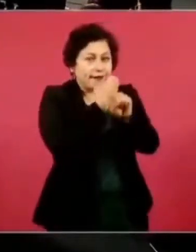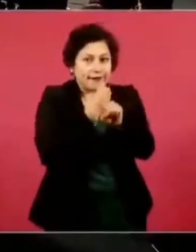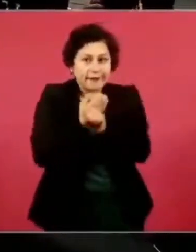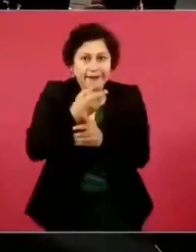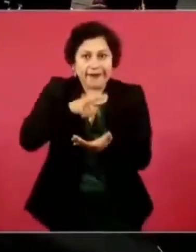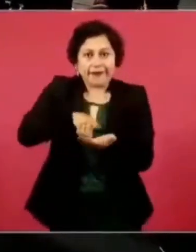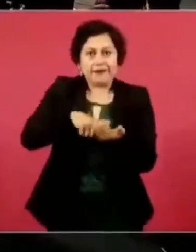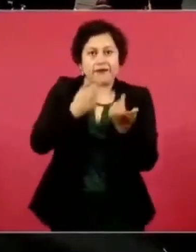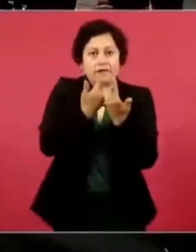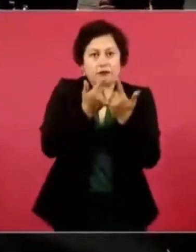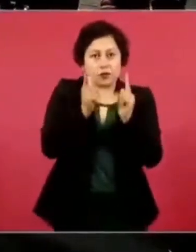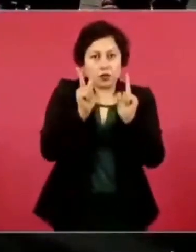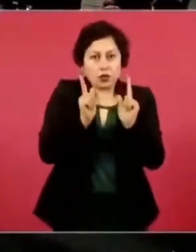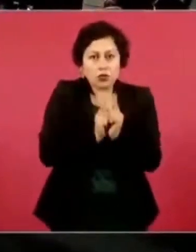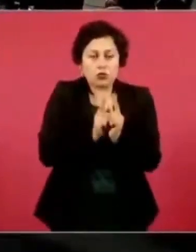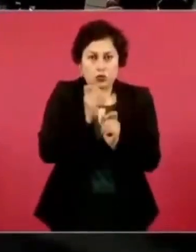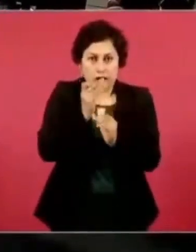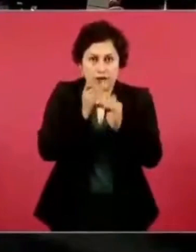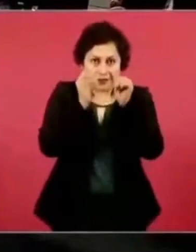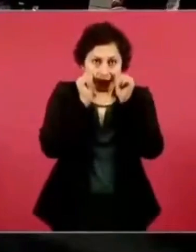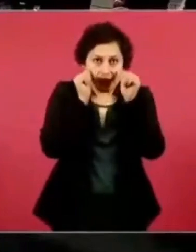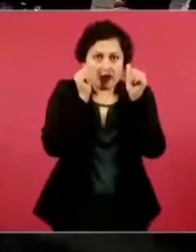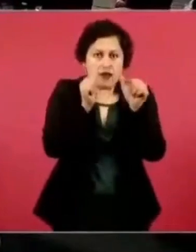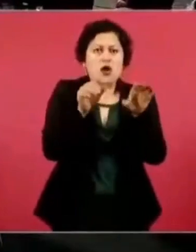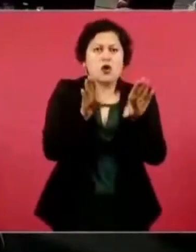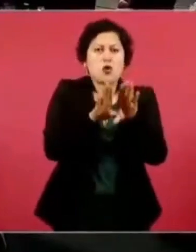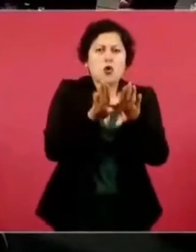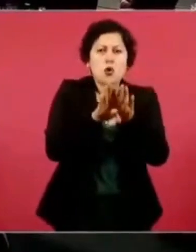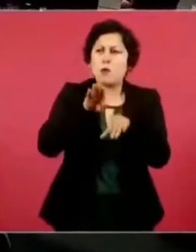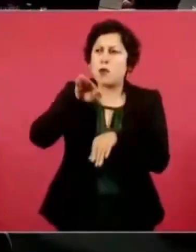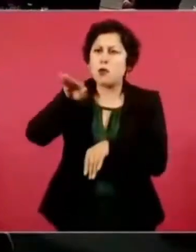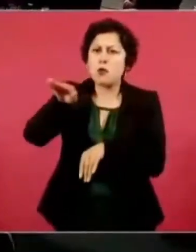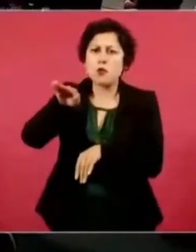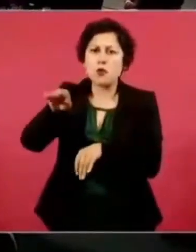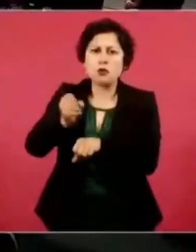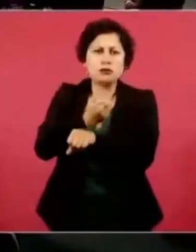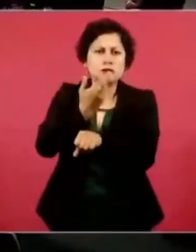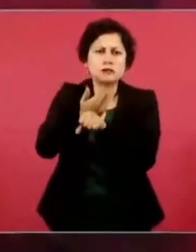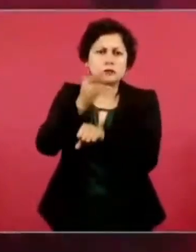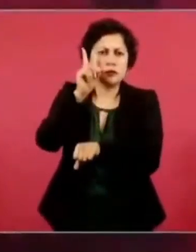a la Secretaría de Gobernación. Pónganse de acuerdo con Jesús y